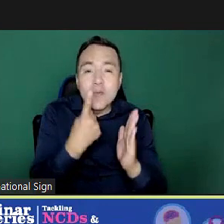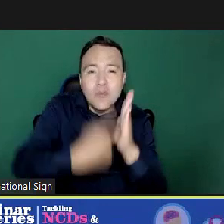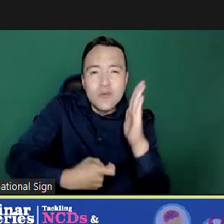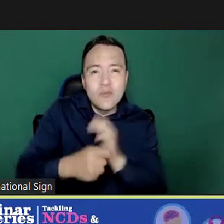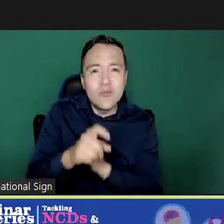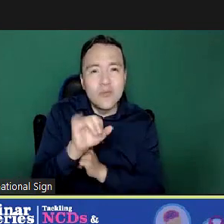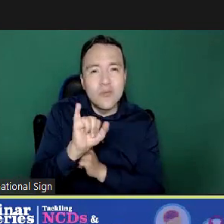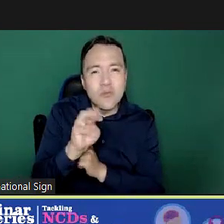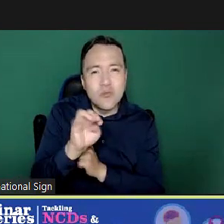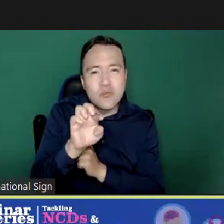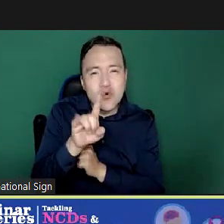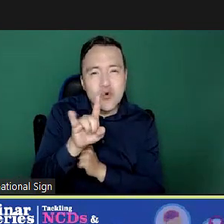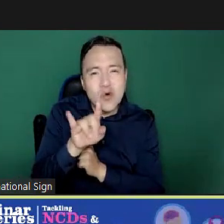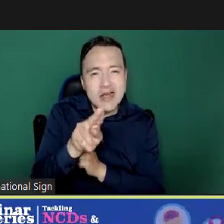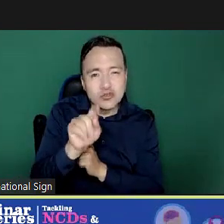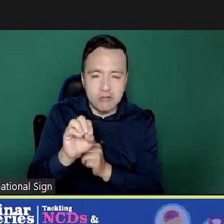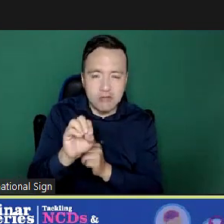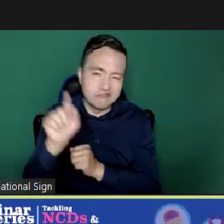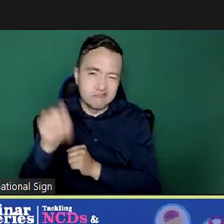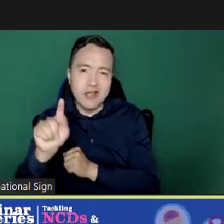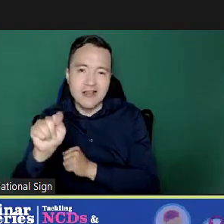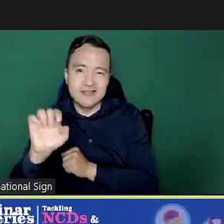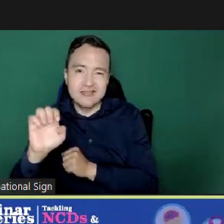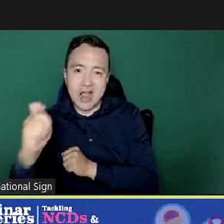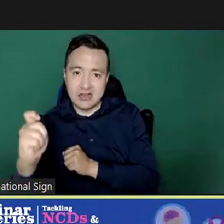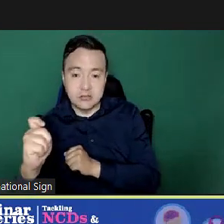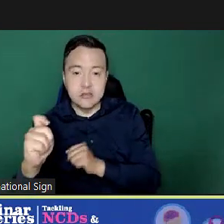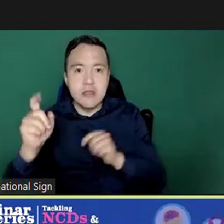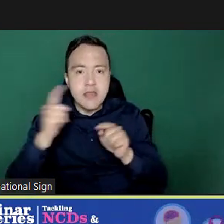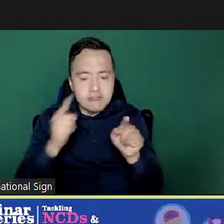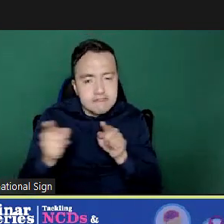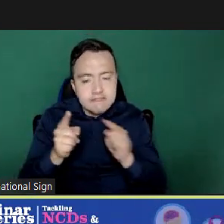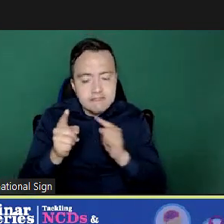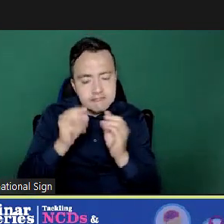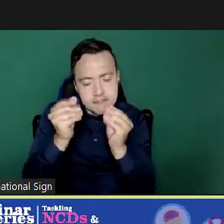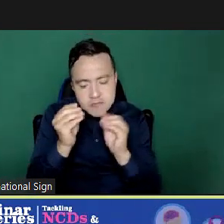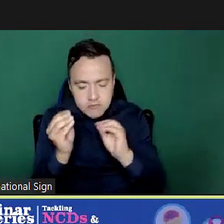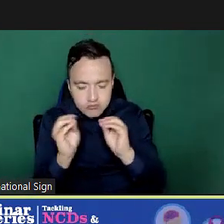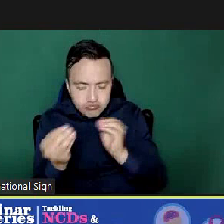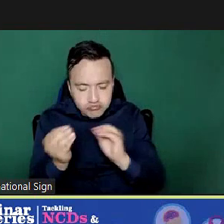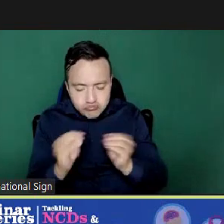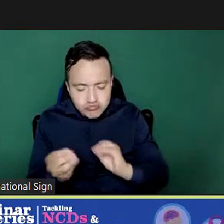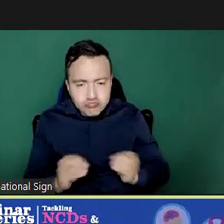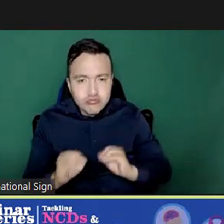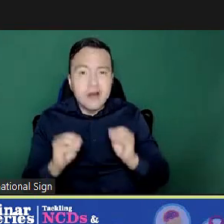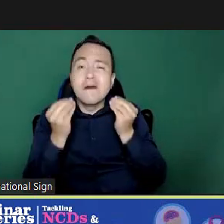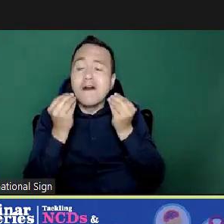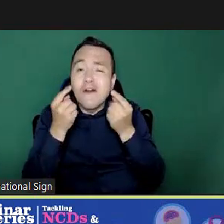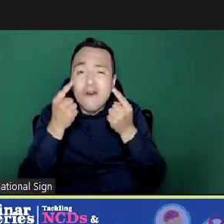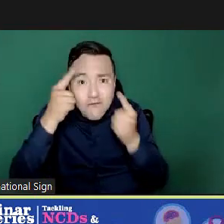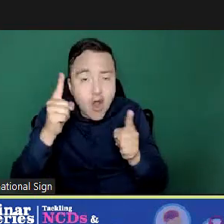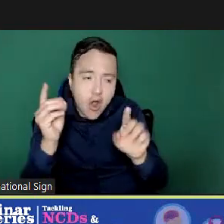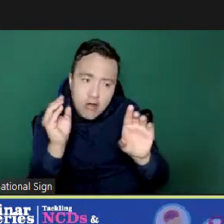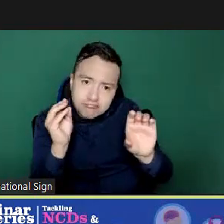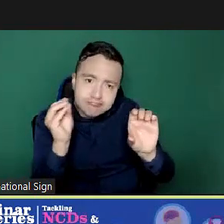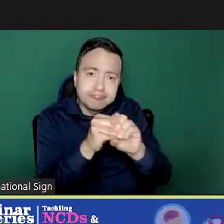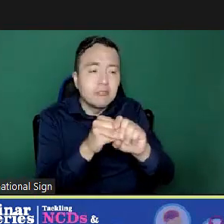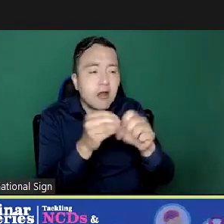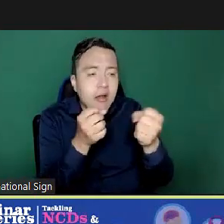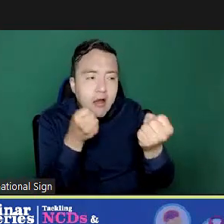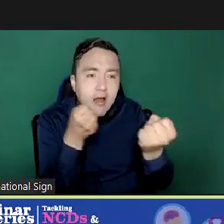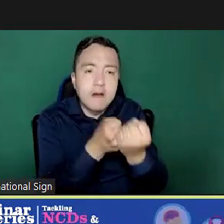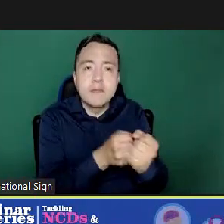que existir mecanismos para incluir a las personas que viven con NT, que deben estar a la mesa, deben tener una voz